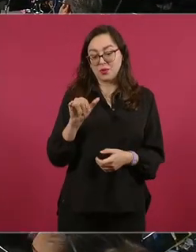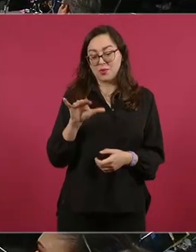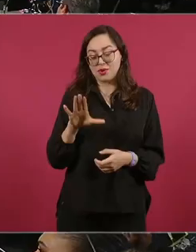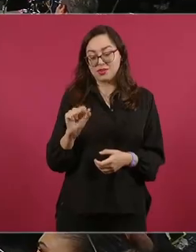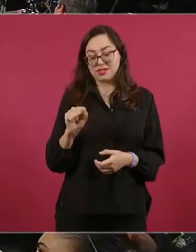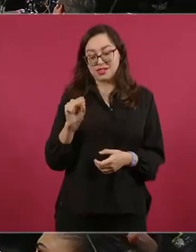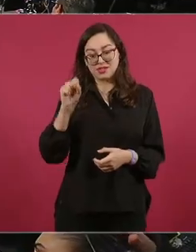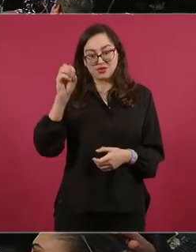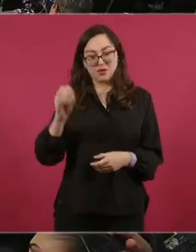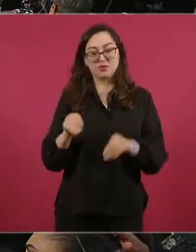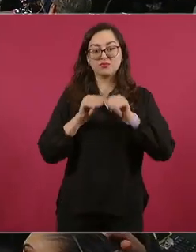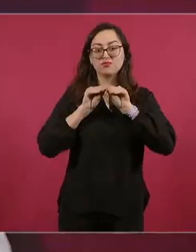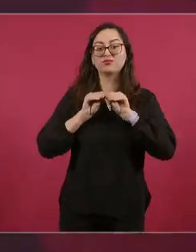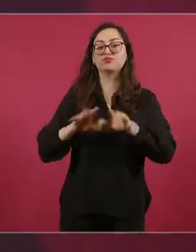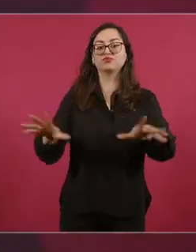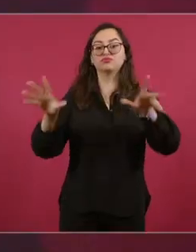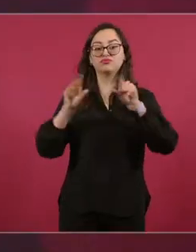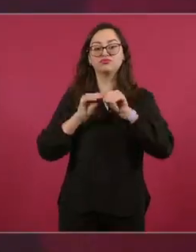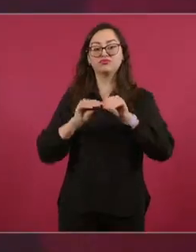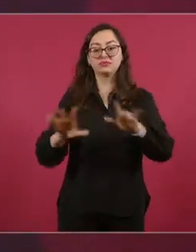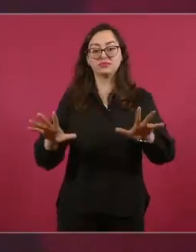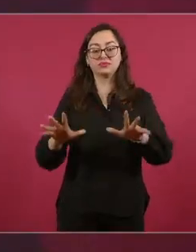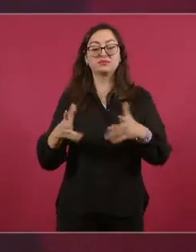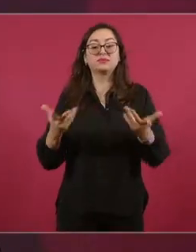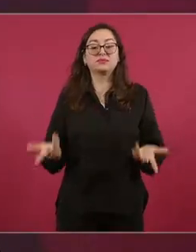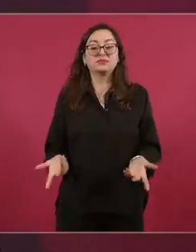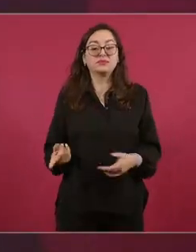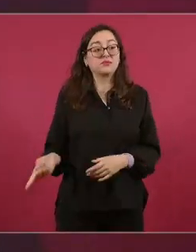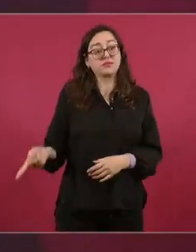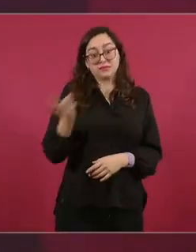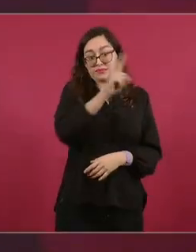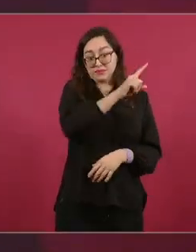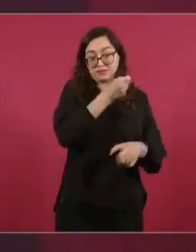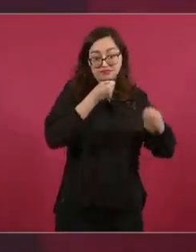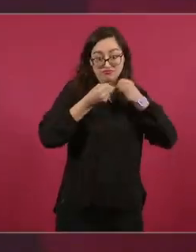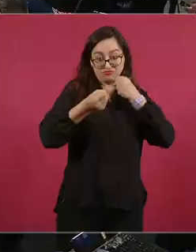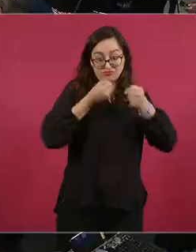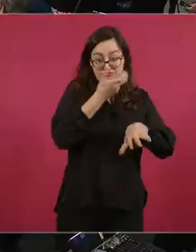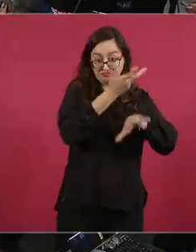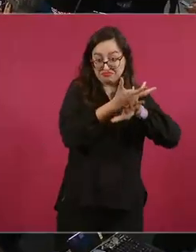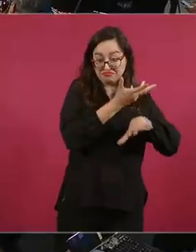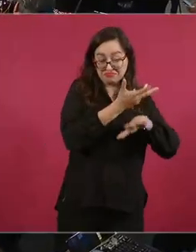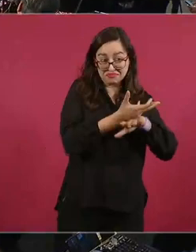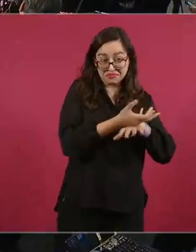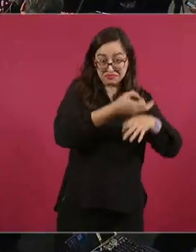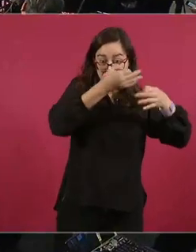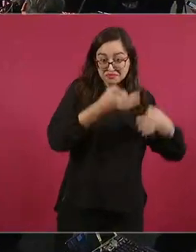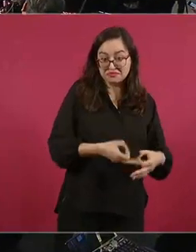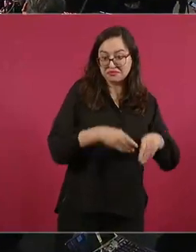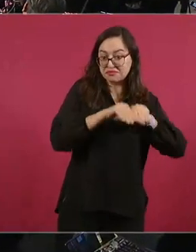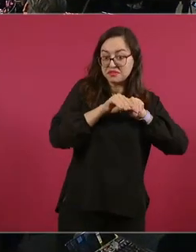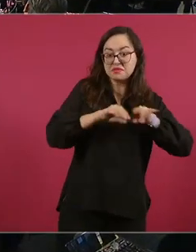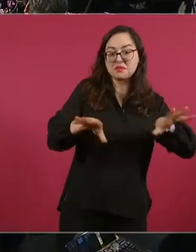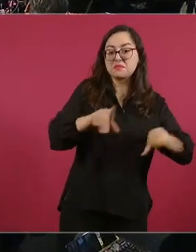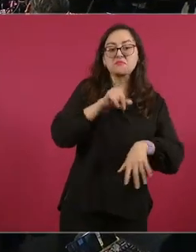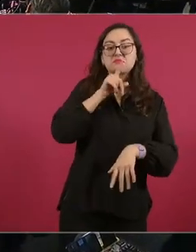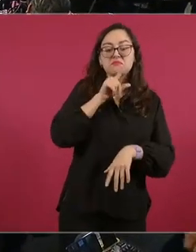fuentes originales, que según son las fidedignas de ProPublica y la Dolce V. A ver, pero ponla, ¿no?